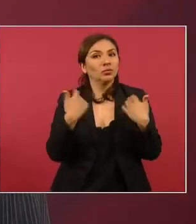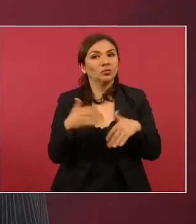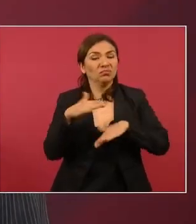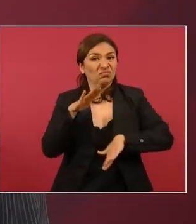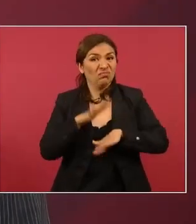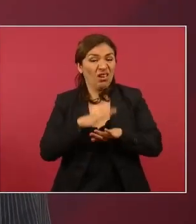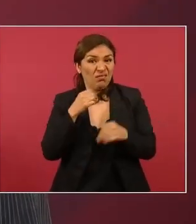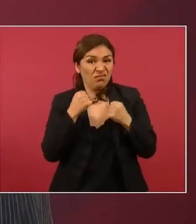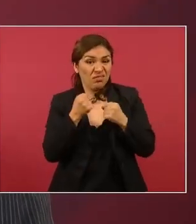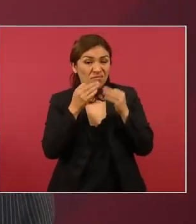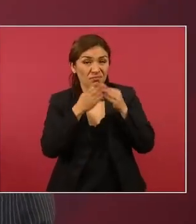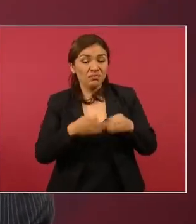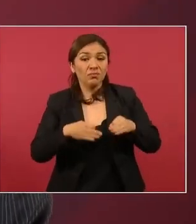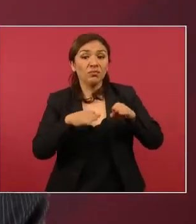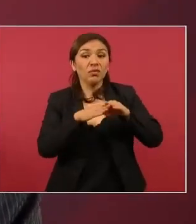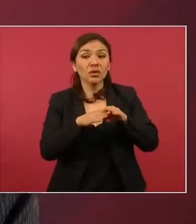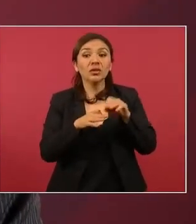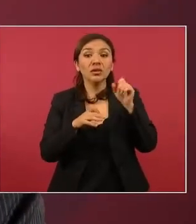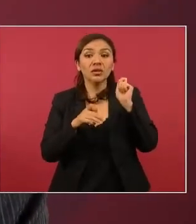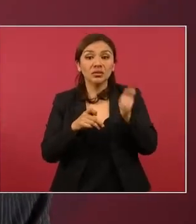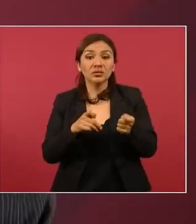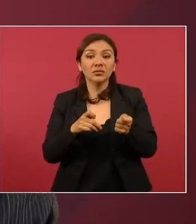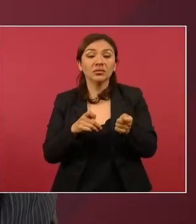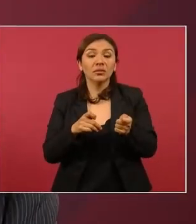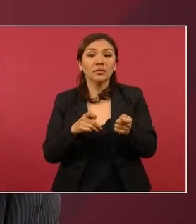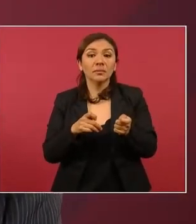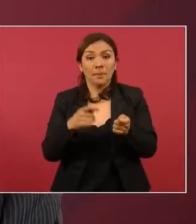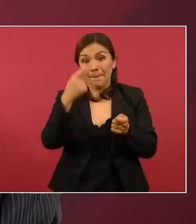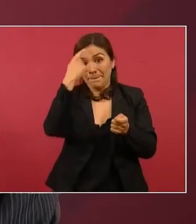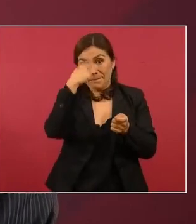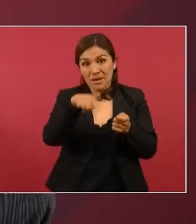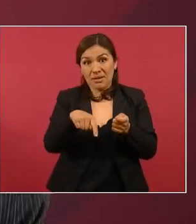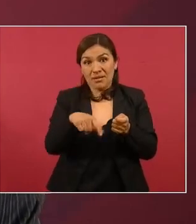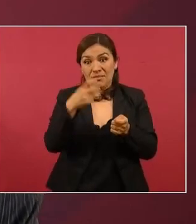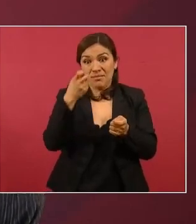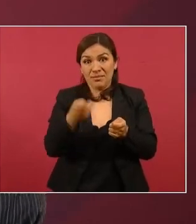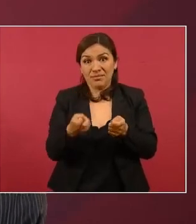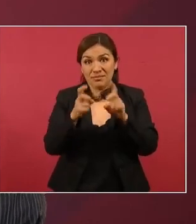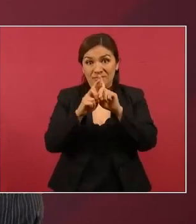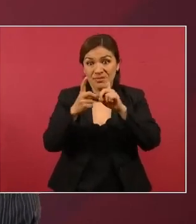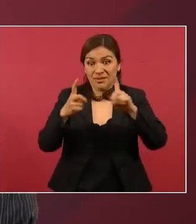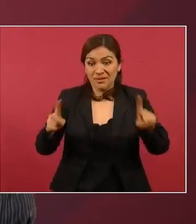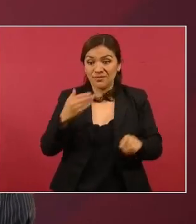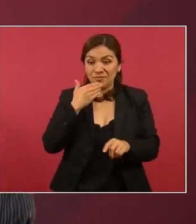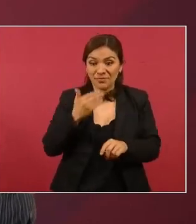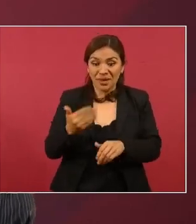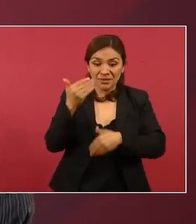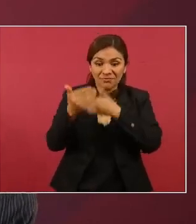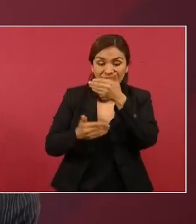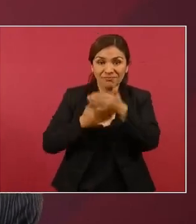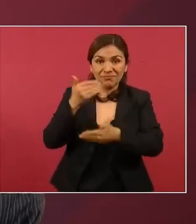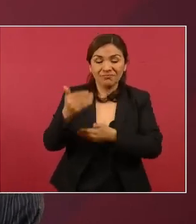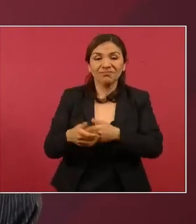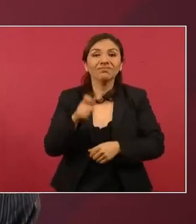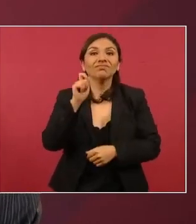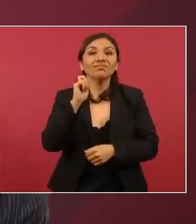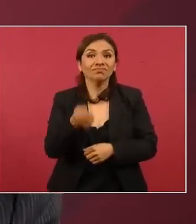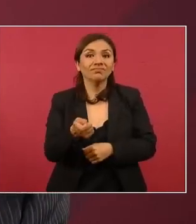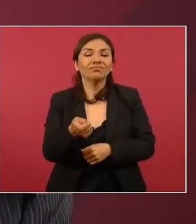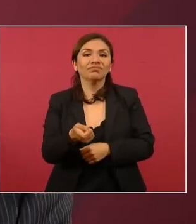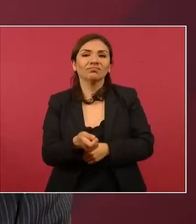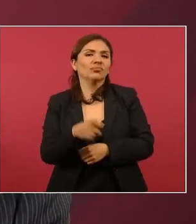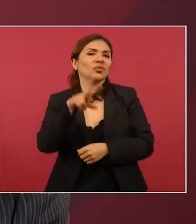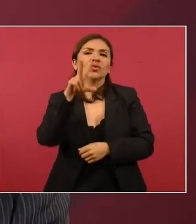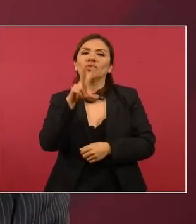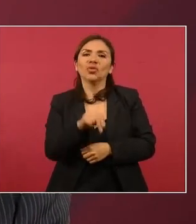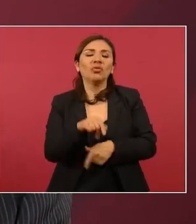importantísima en este desarrollo ha sido el no permitir